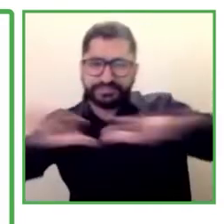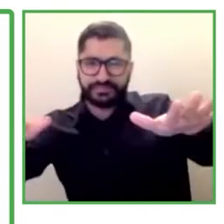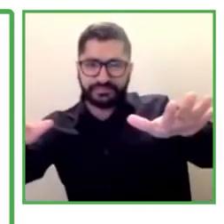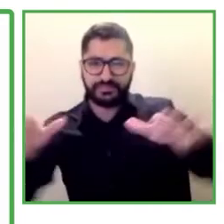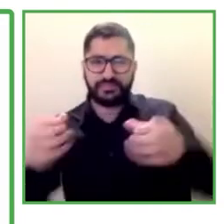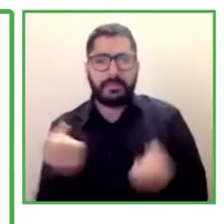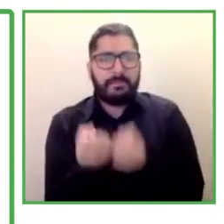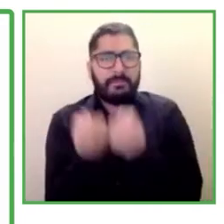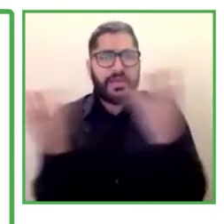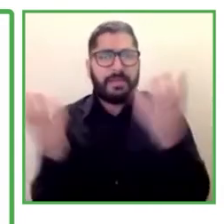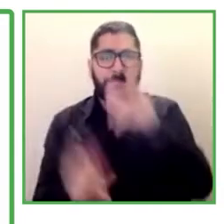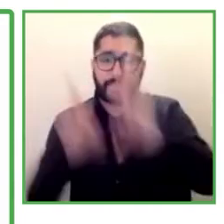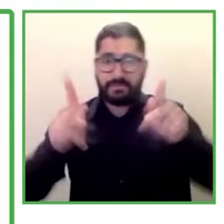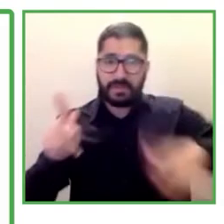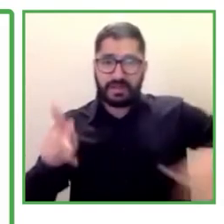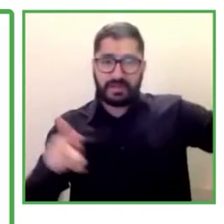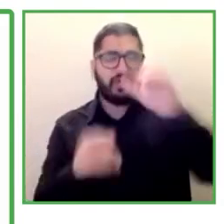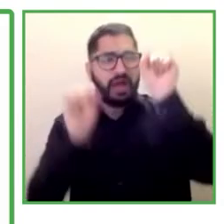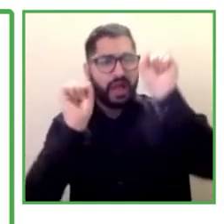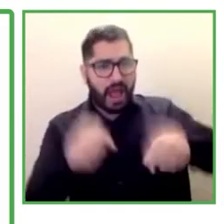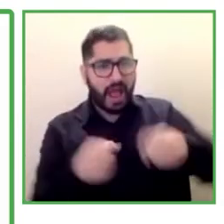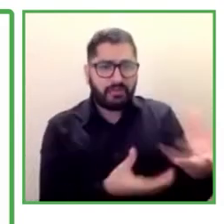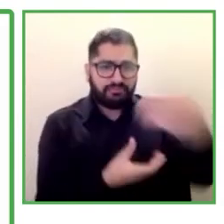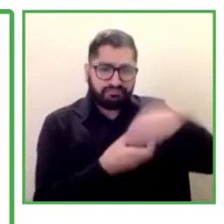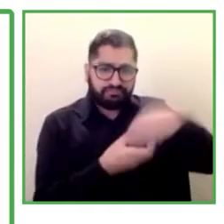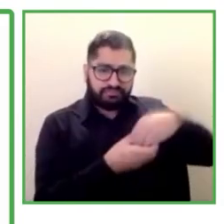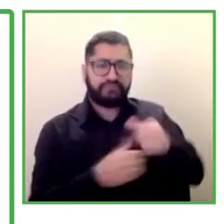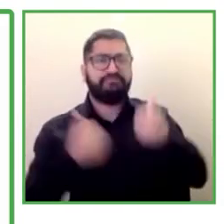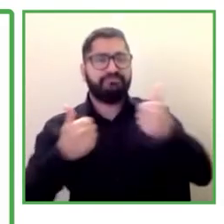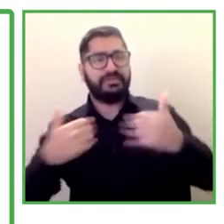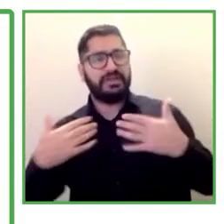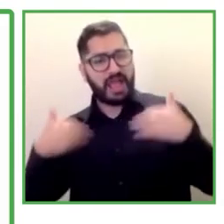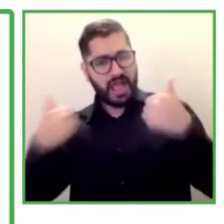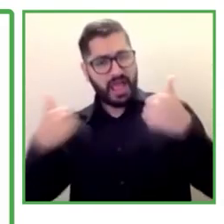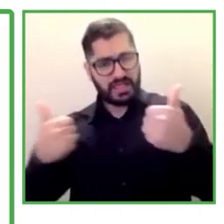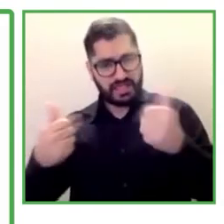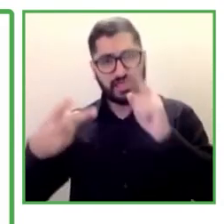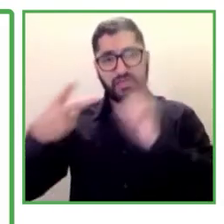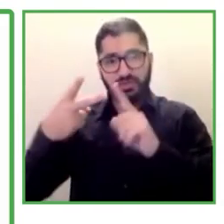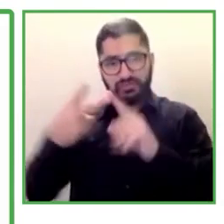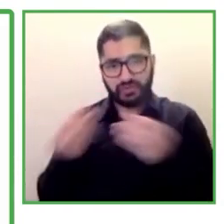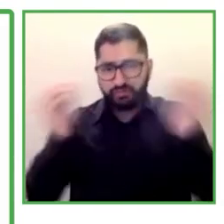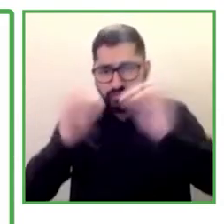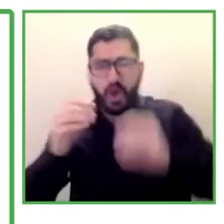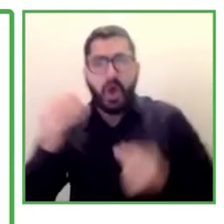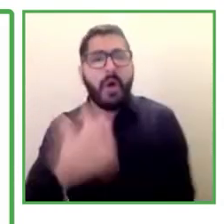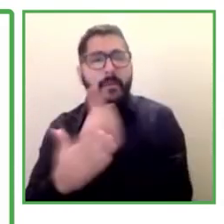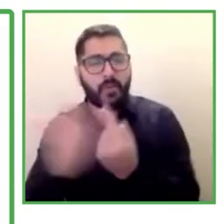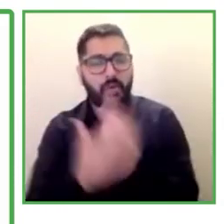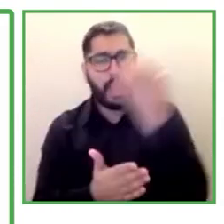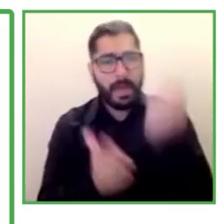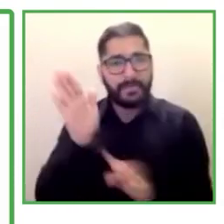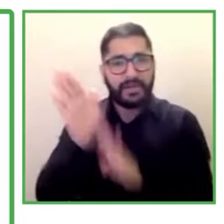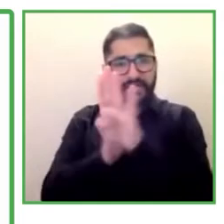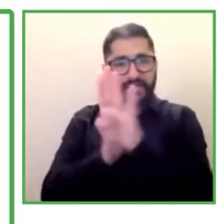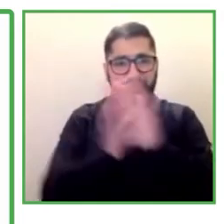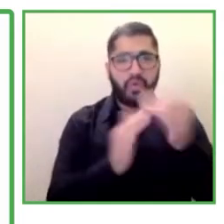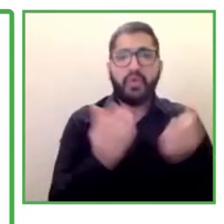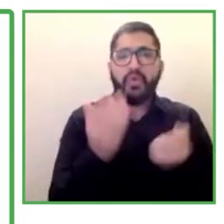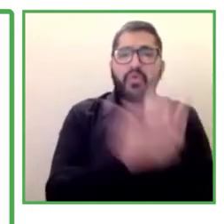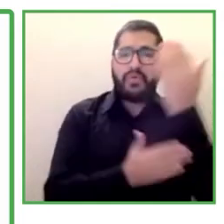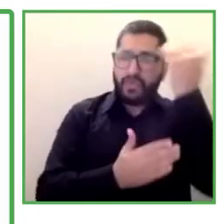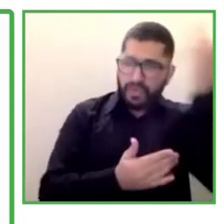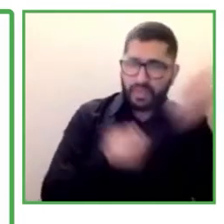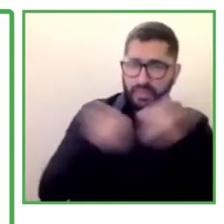crear oportunidades económicas para el desarrollo de nuevos mercados. ¿Y por qué desarrollos de nuevos mercados? Porque eso nos ayuda a